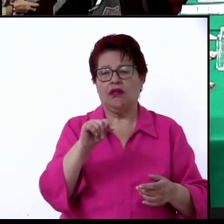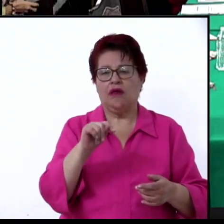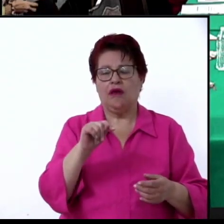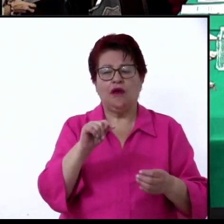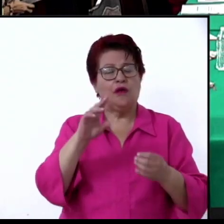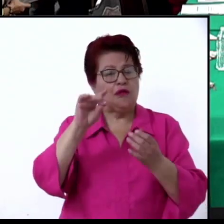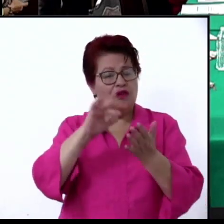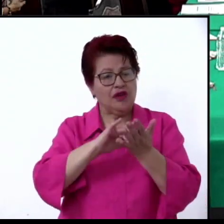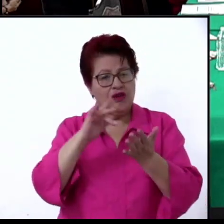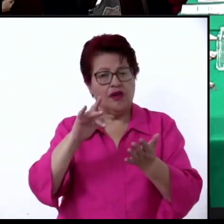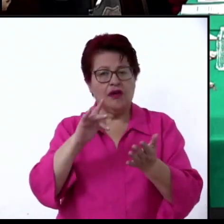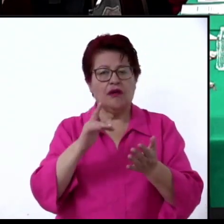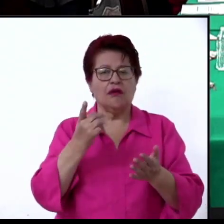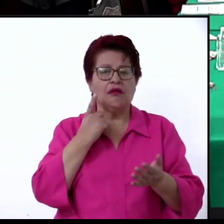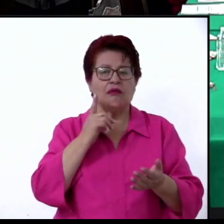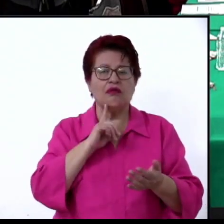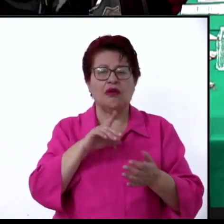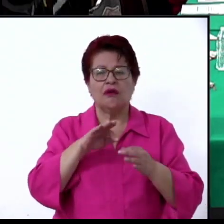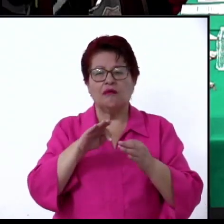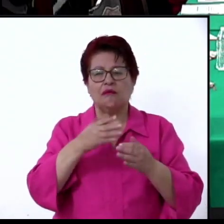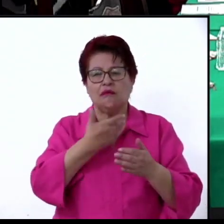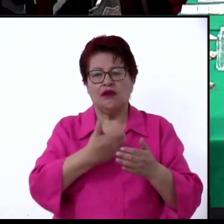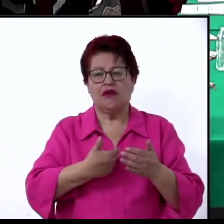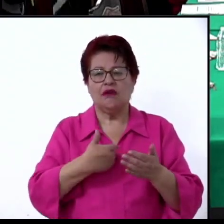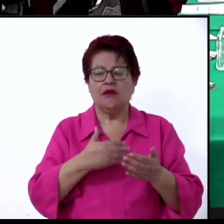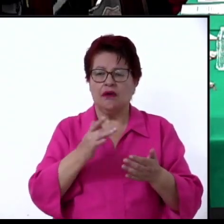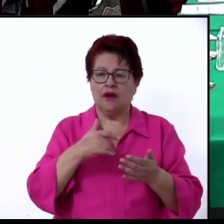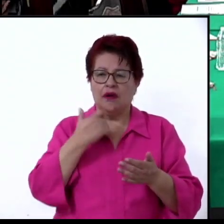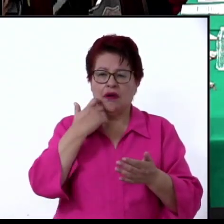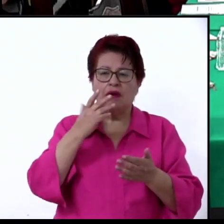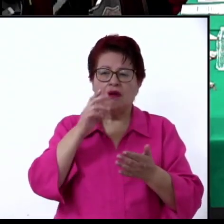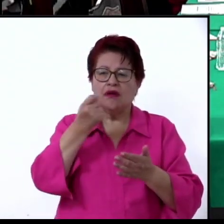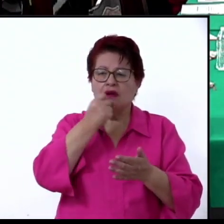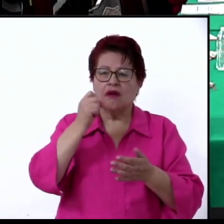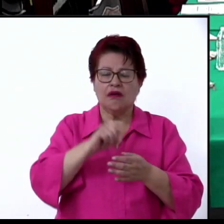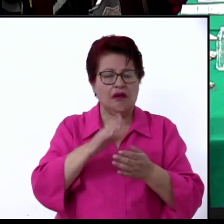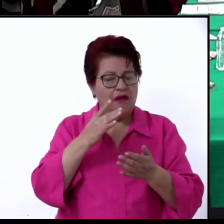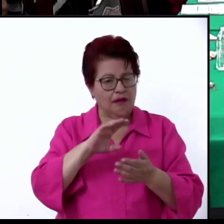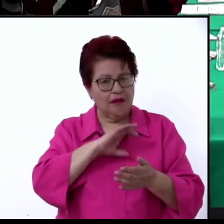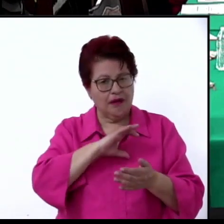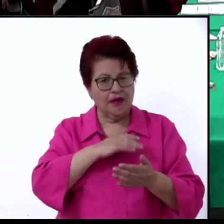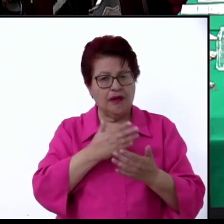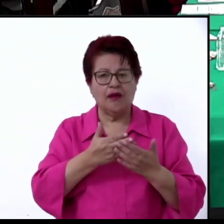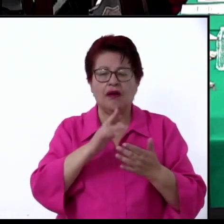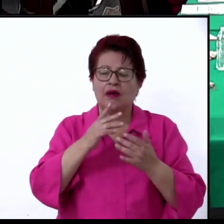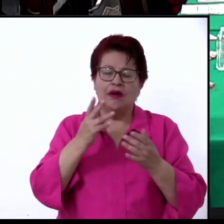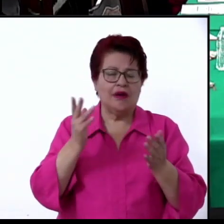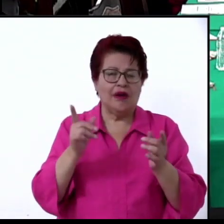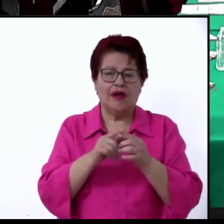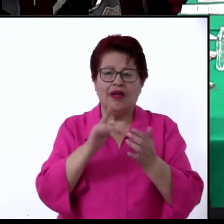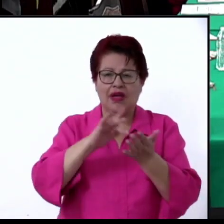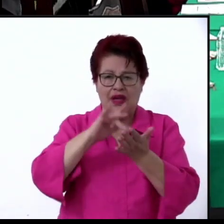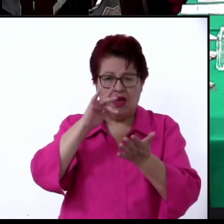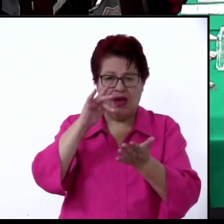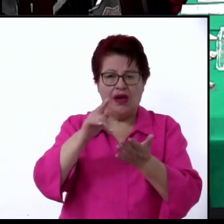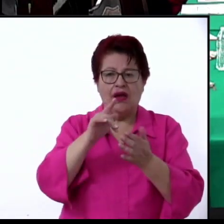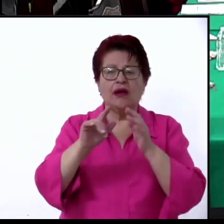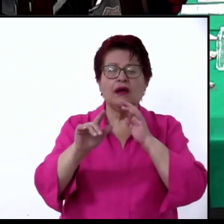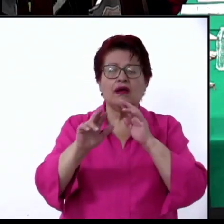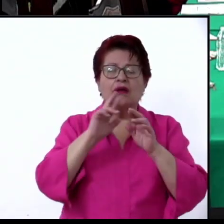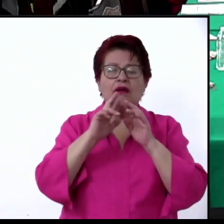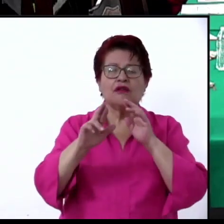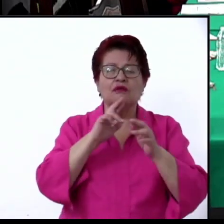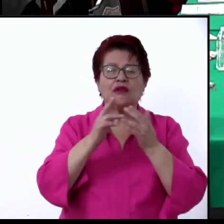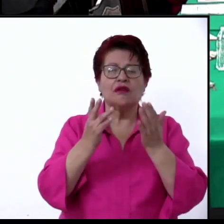Muchas gracias, diputada presidenta. Estimado secretario, pues no me resta más que agradecer sus